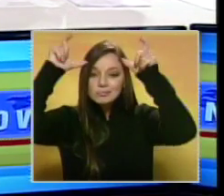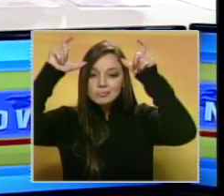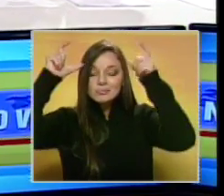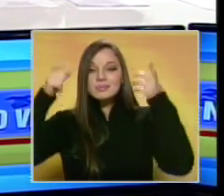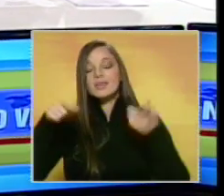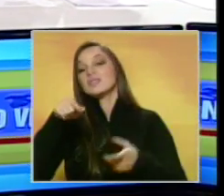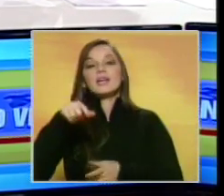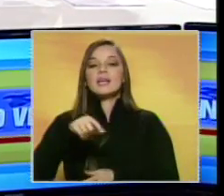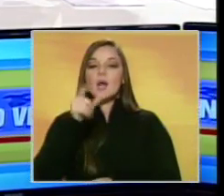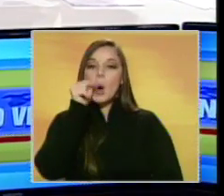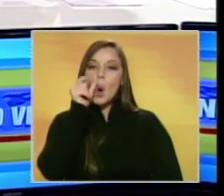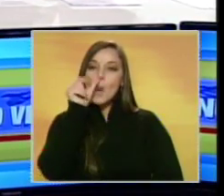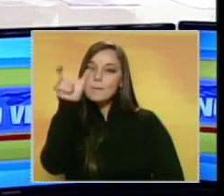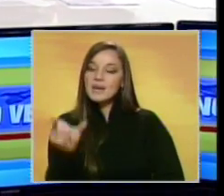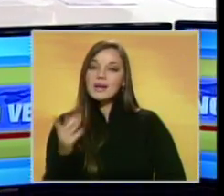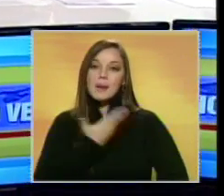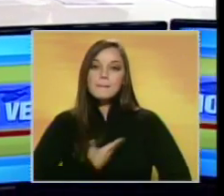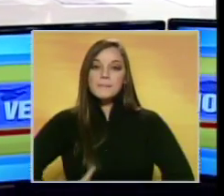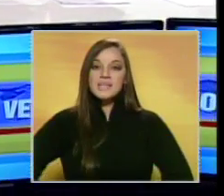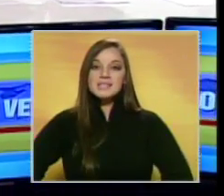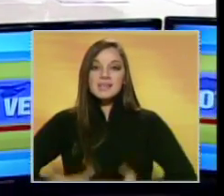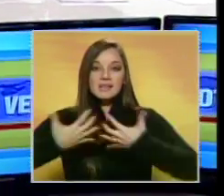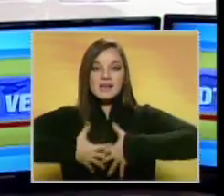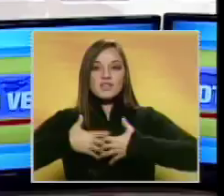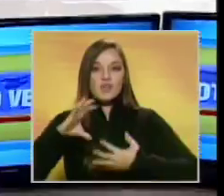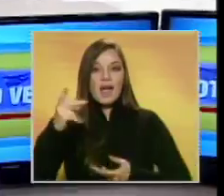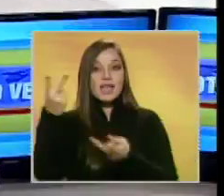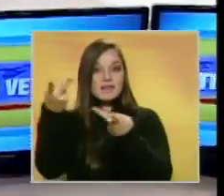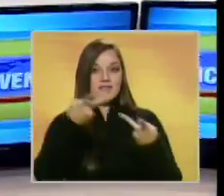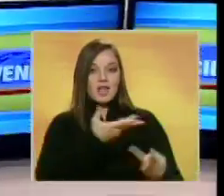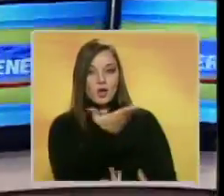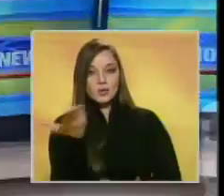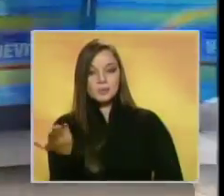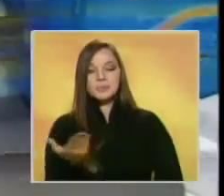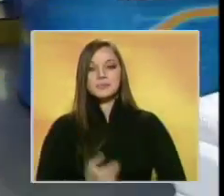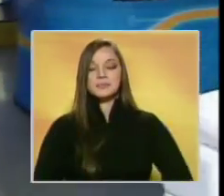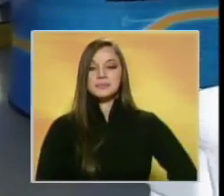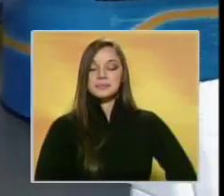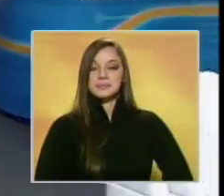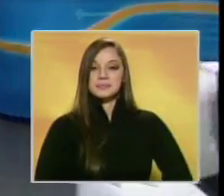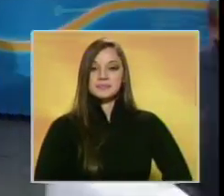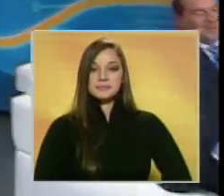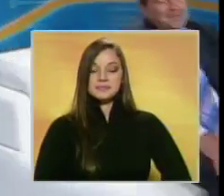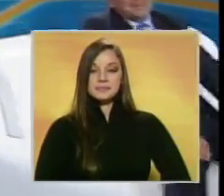con José Agustín Campos, presidente de Confagán. Quedan invitados.